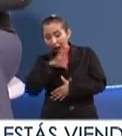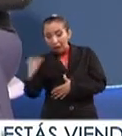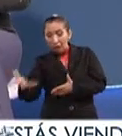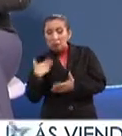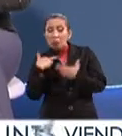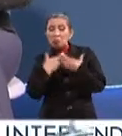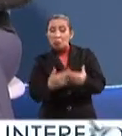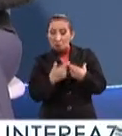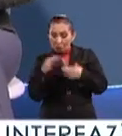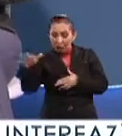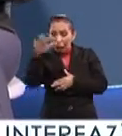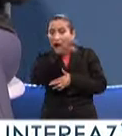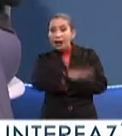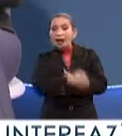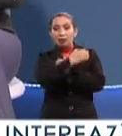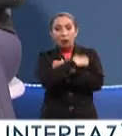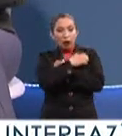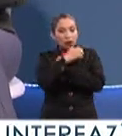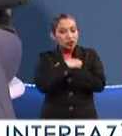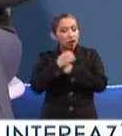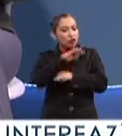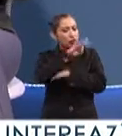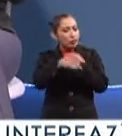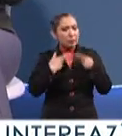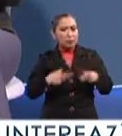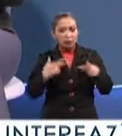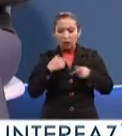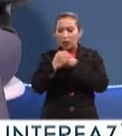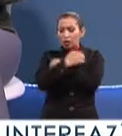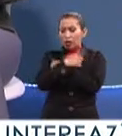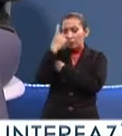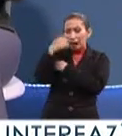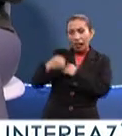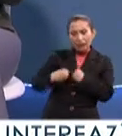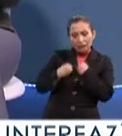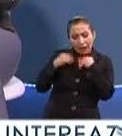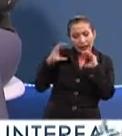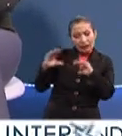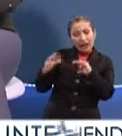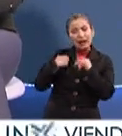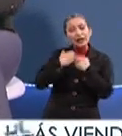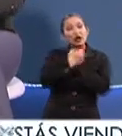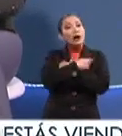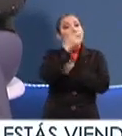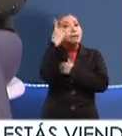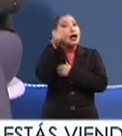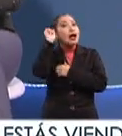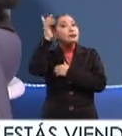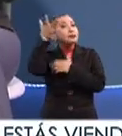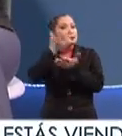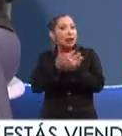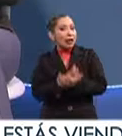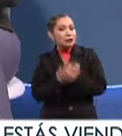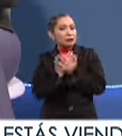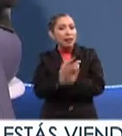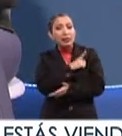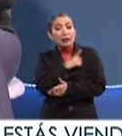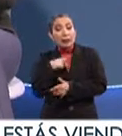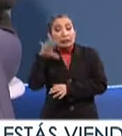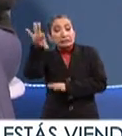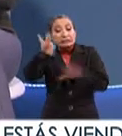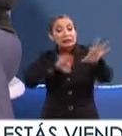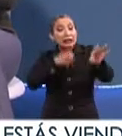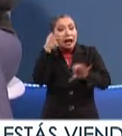gran riqueza en las áreas de educación popular, educación para la vida y educación para la esperanza. Así que debemos retomar